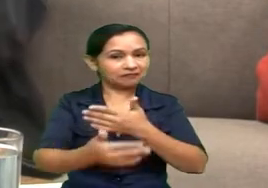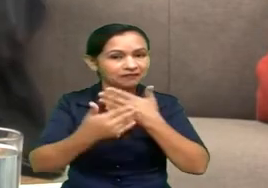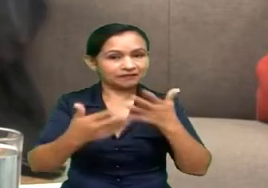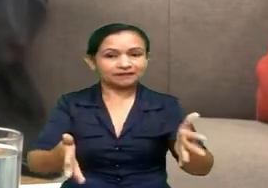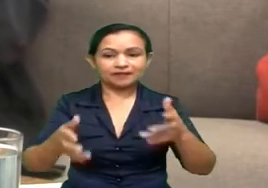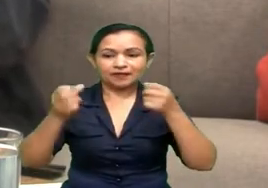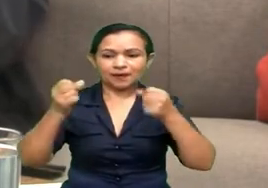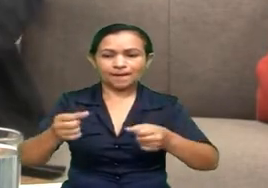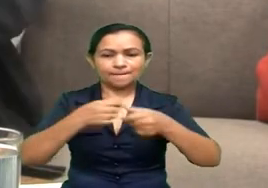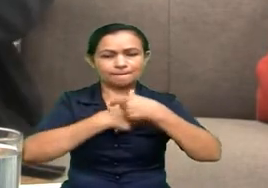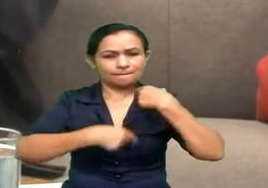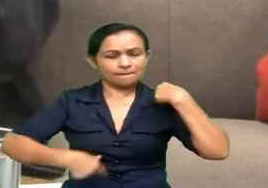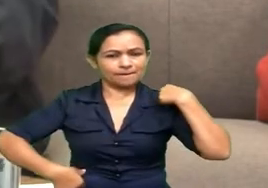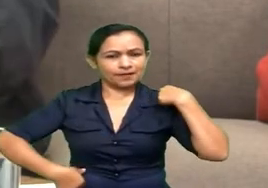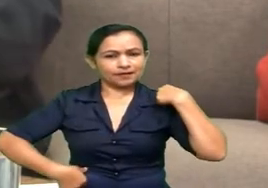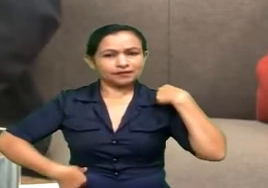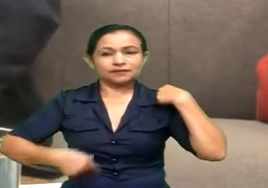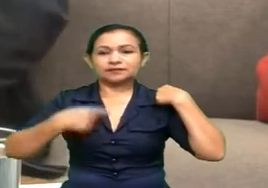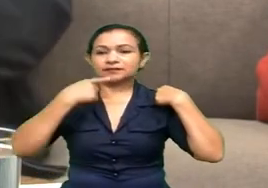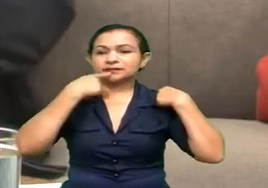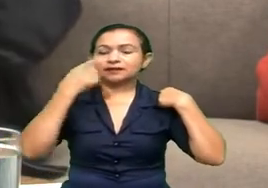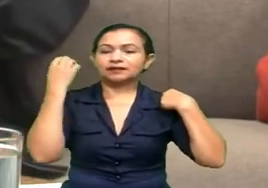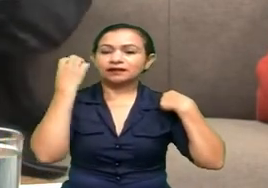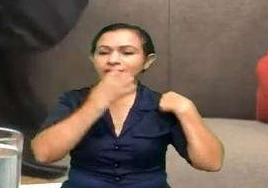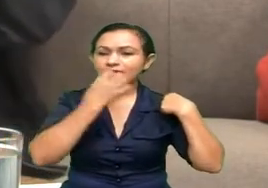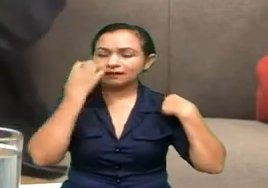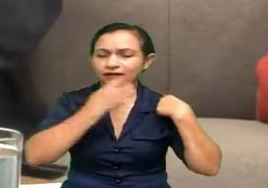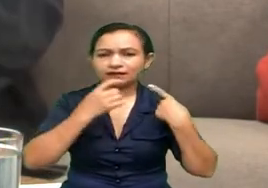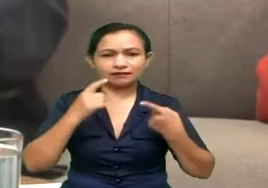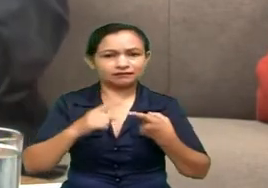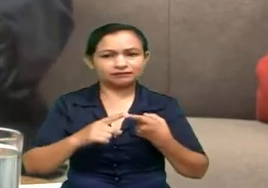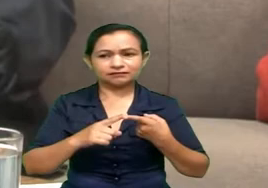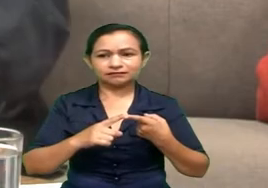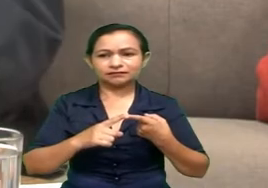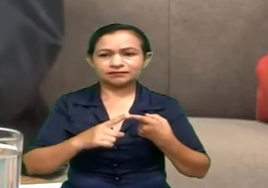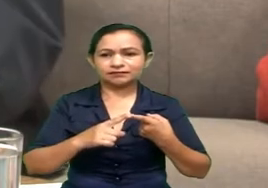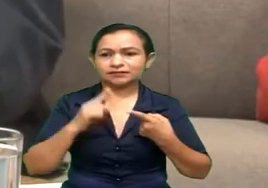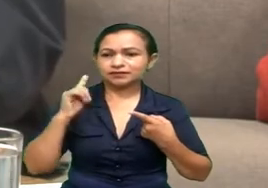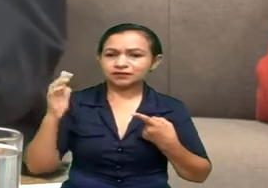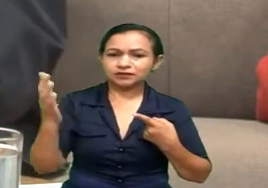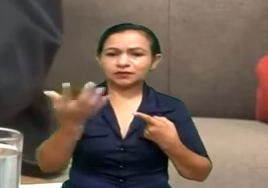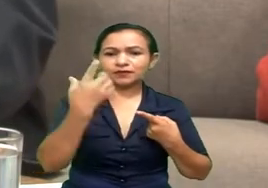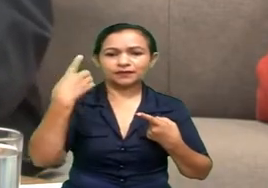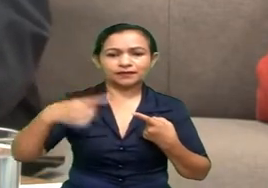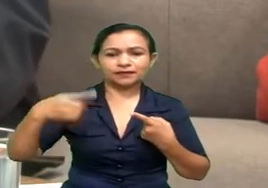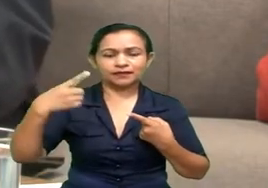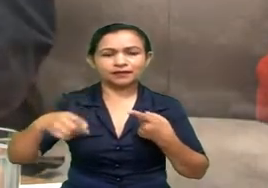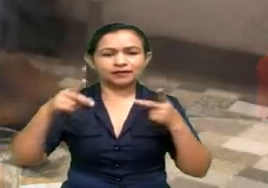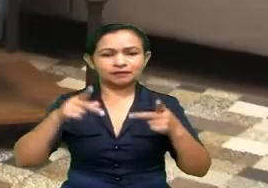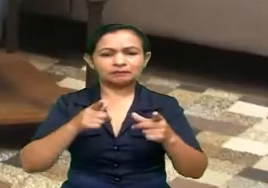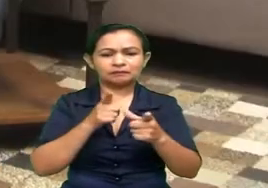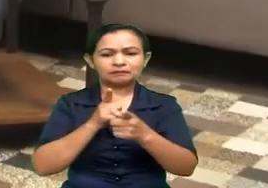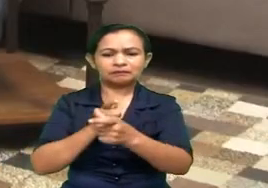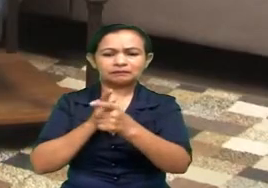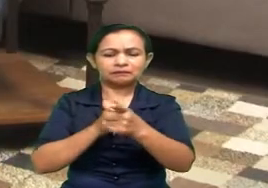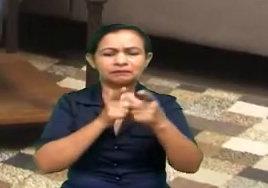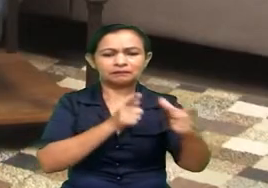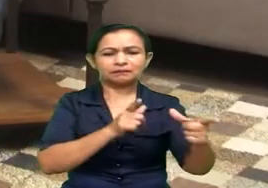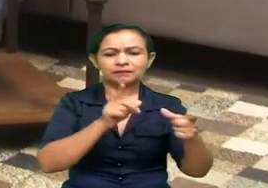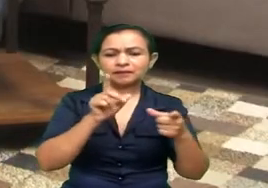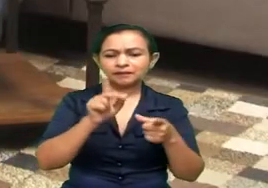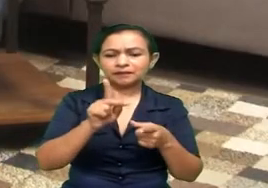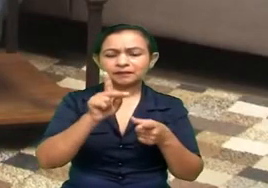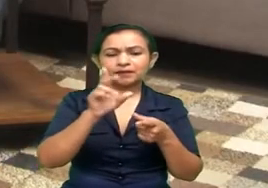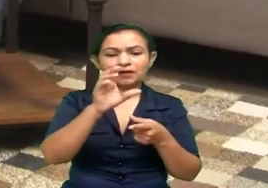se hace presidente, proclama la esclavitud, le quita todos los derechos a la persona, fusila a Ponciano Corral, que